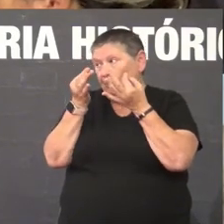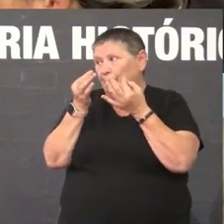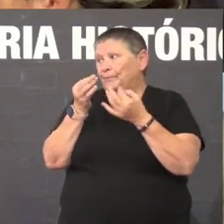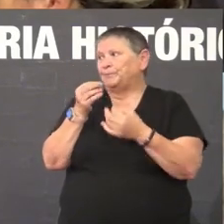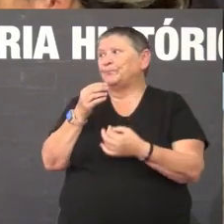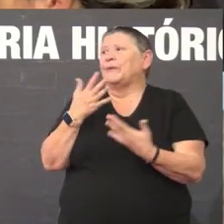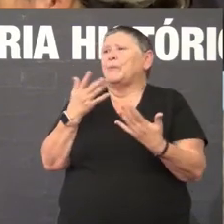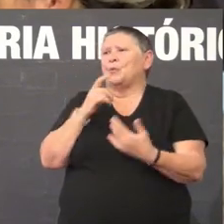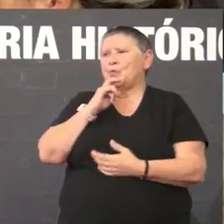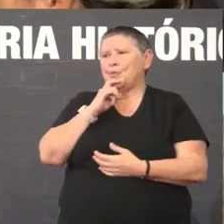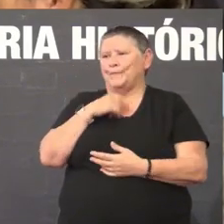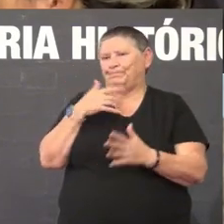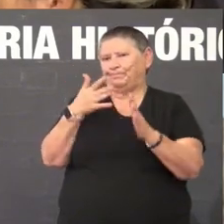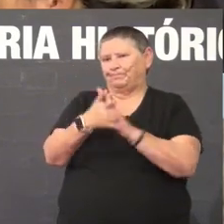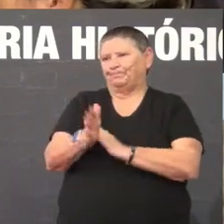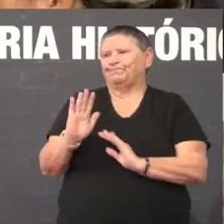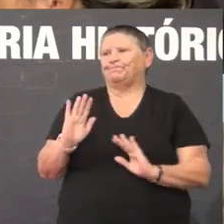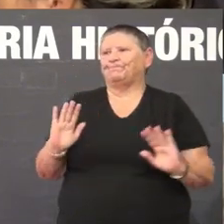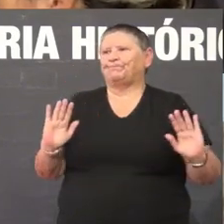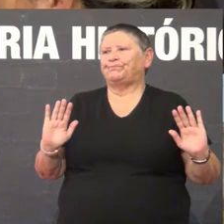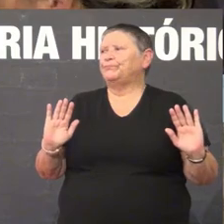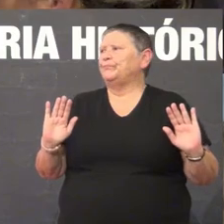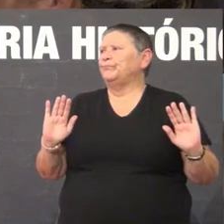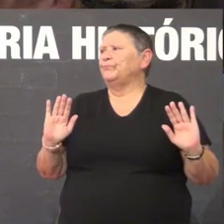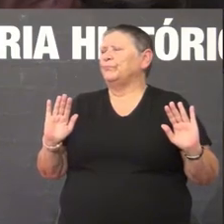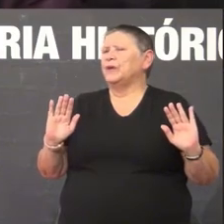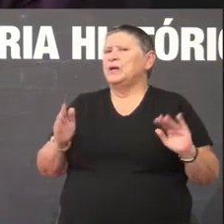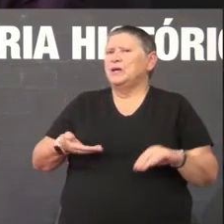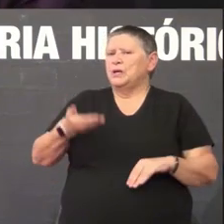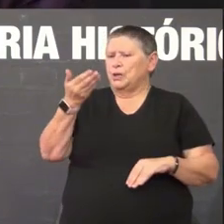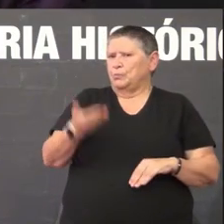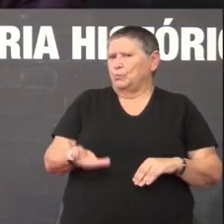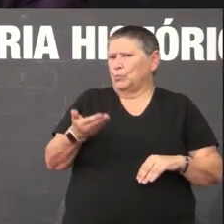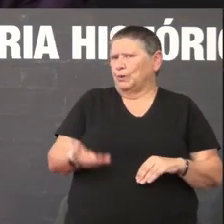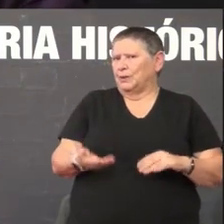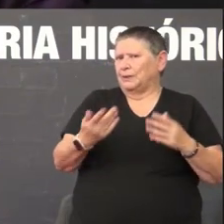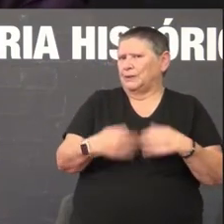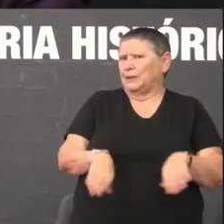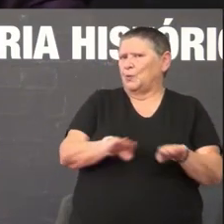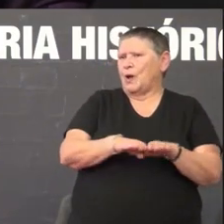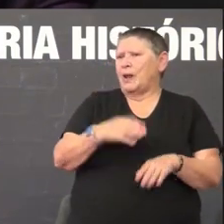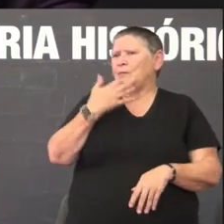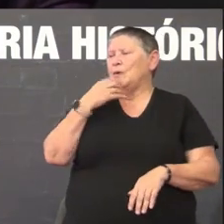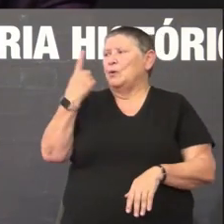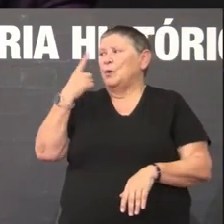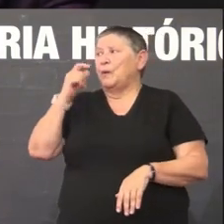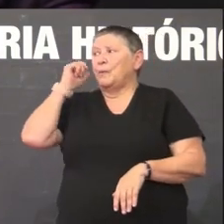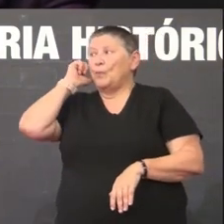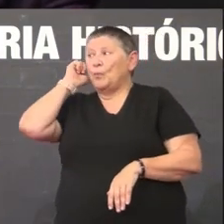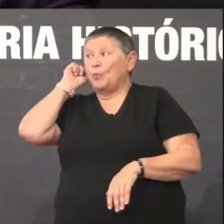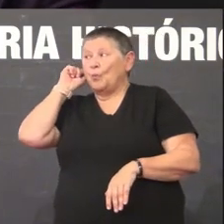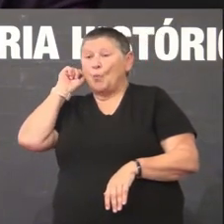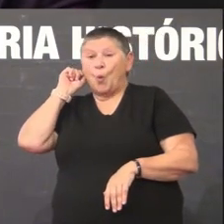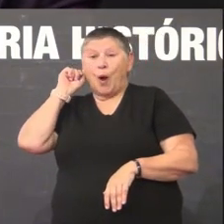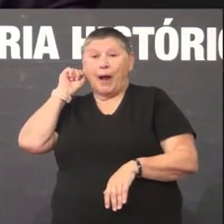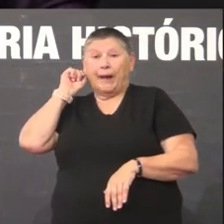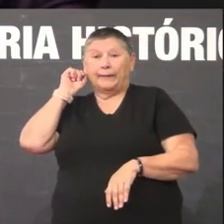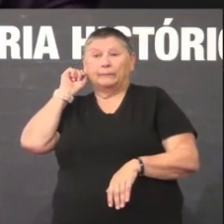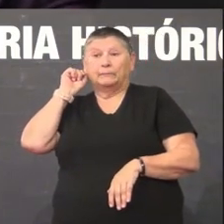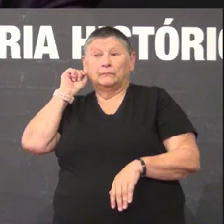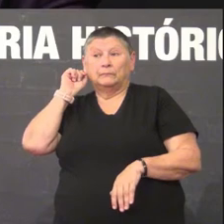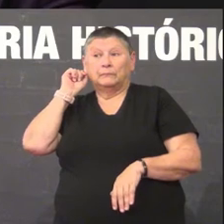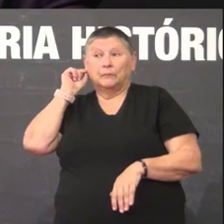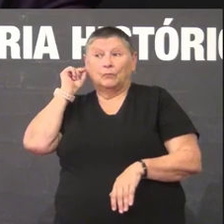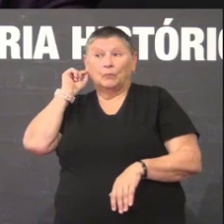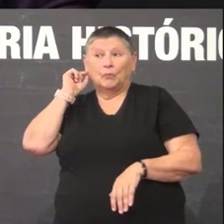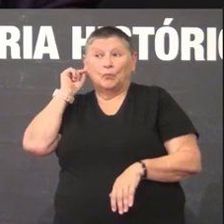si lo digo bien. ¿Es igual de relevante que una mujer X, más o menos con